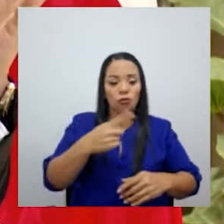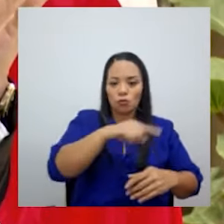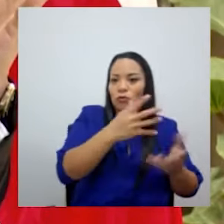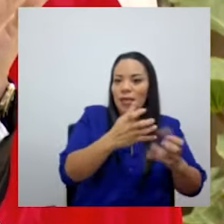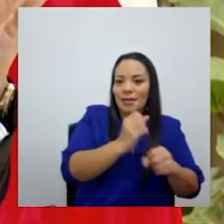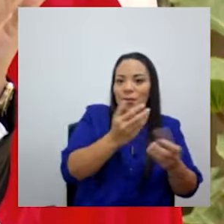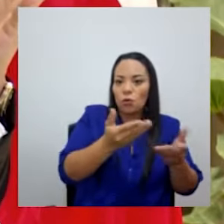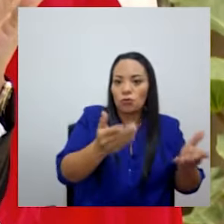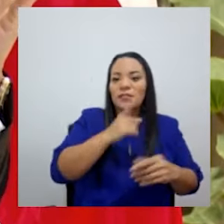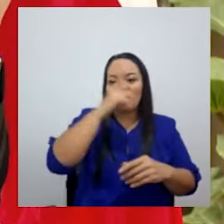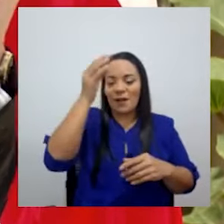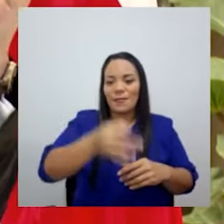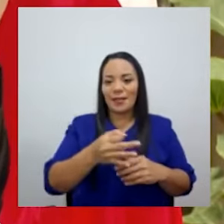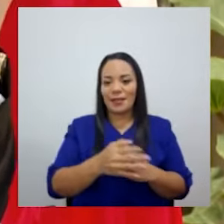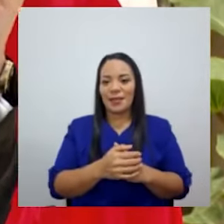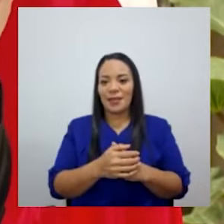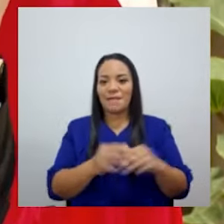son